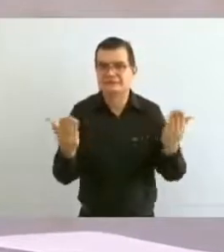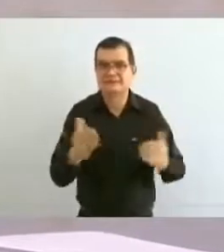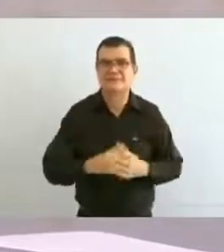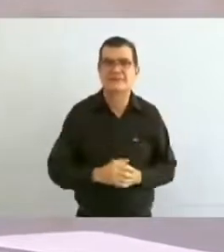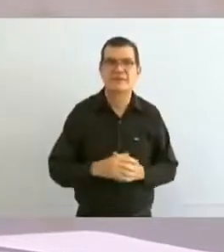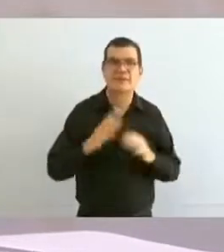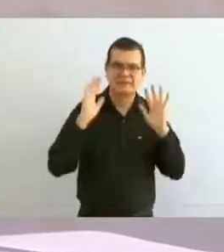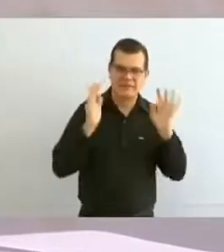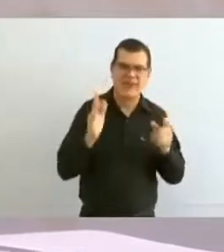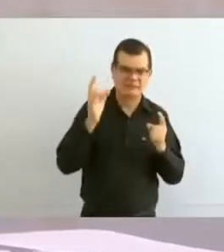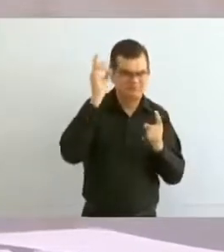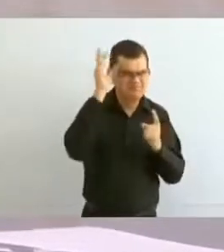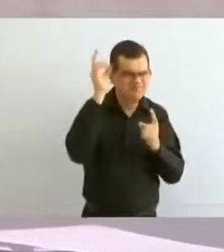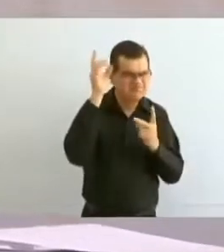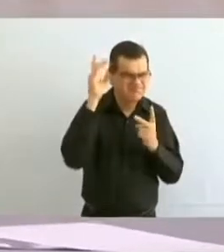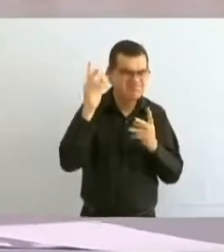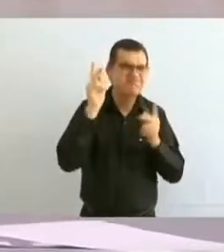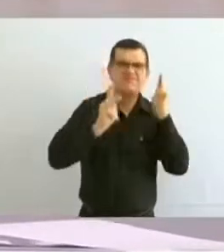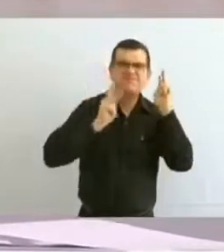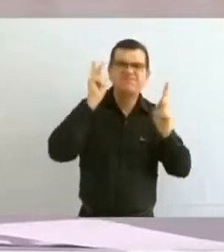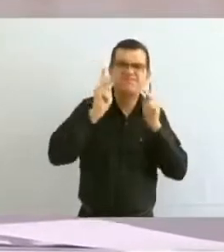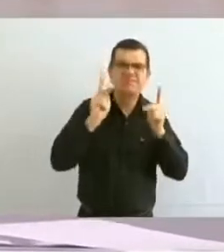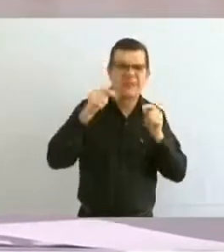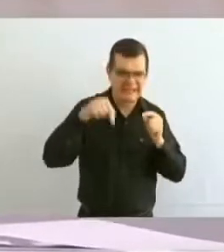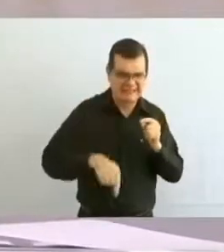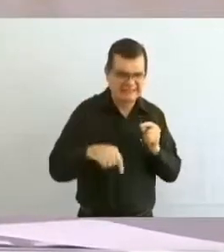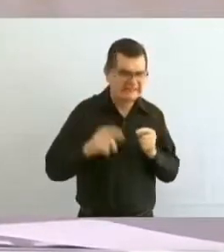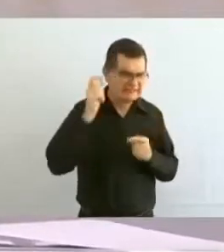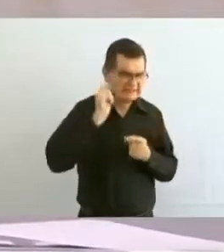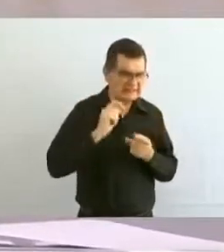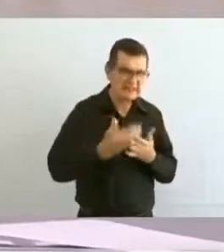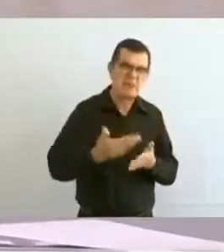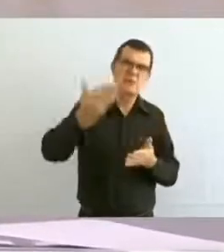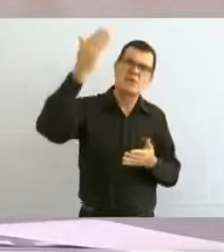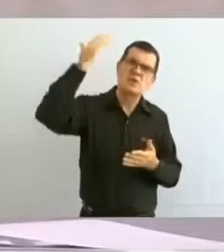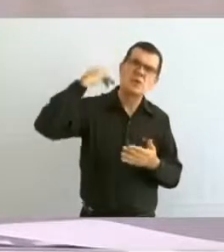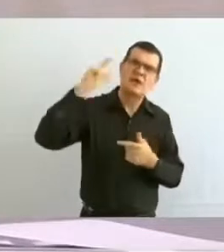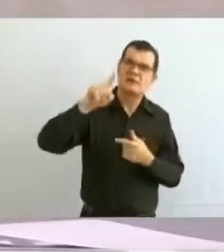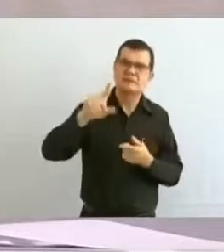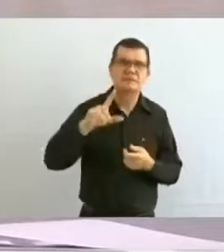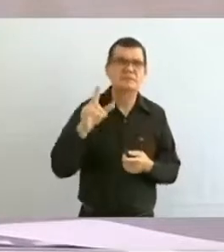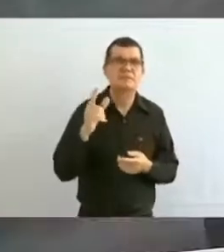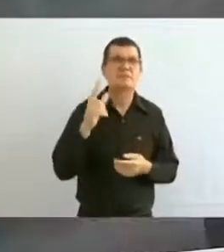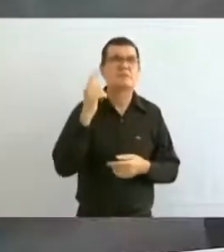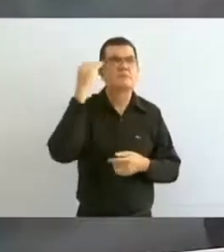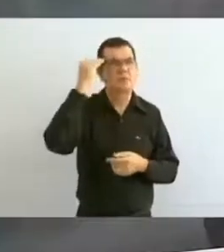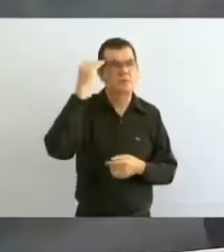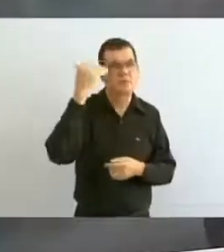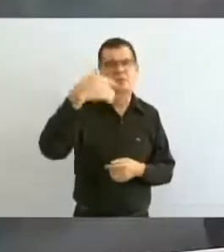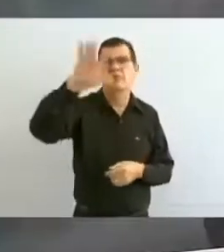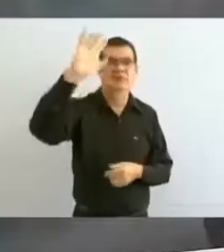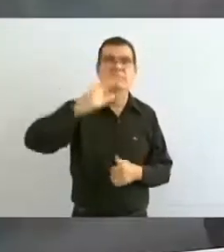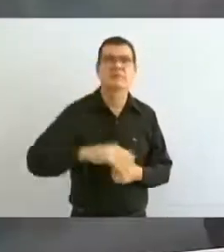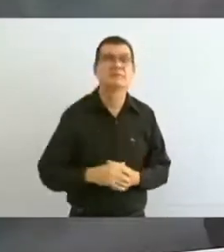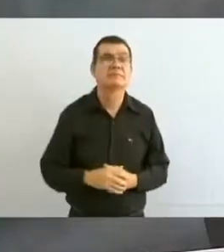He visitado Guerrero desde hace mucho tiempo,